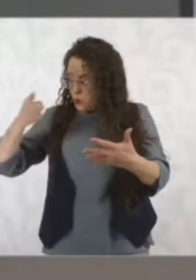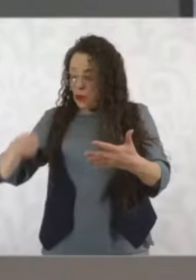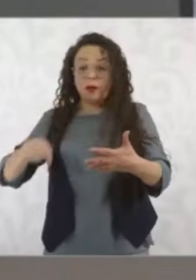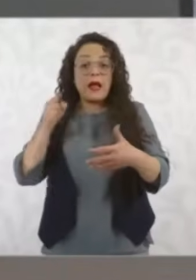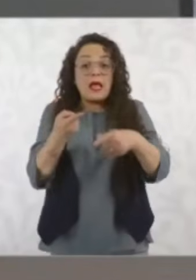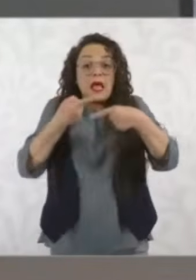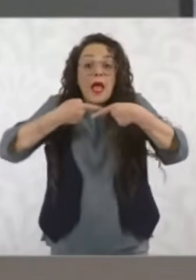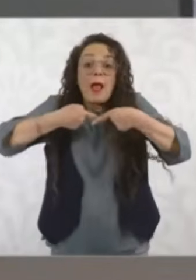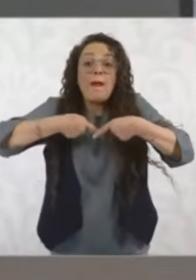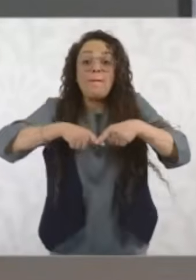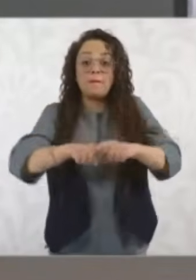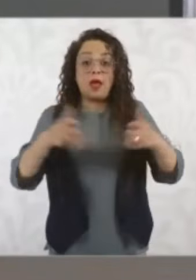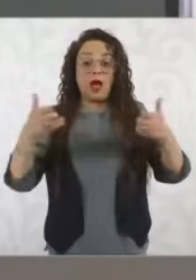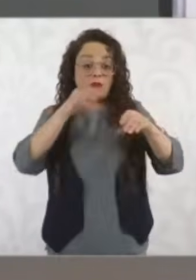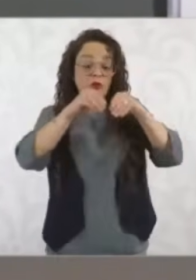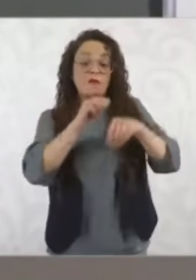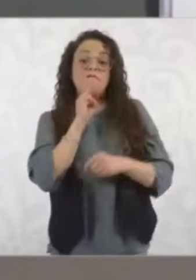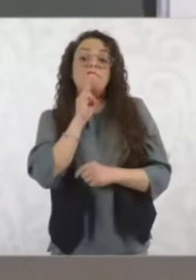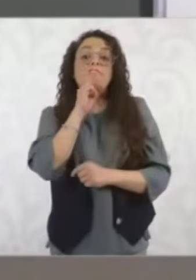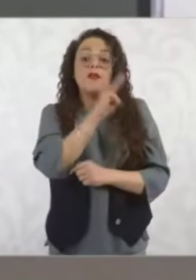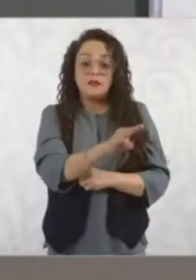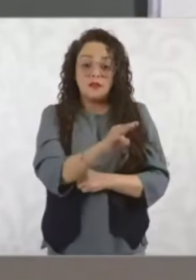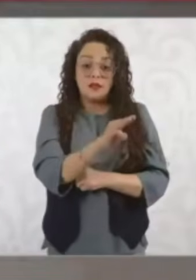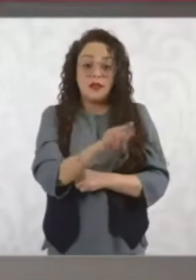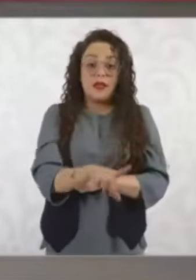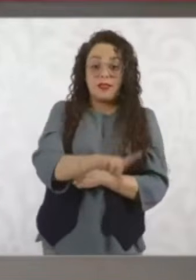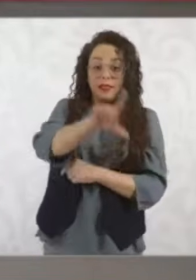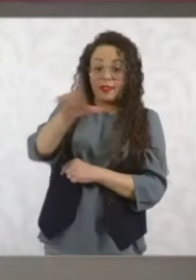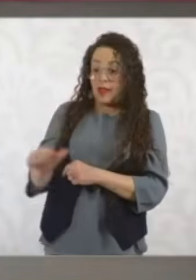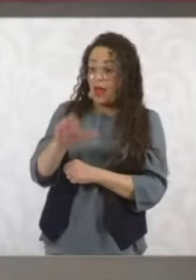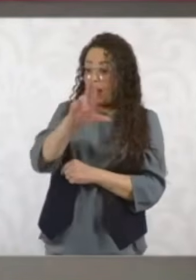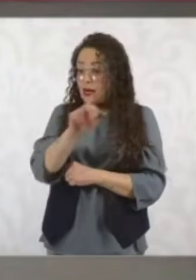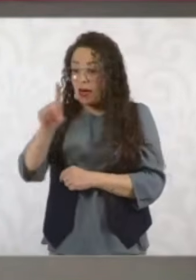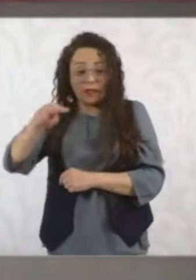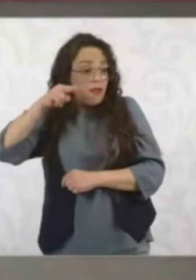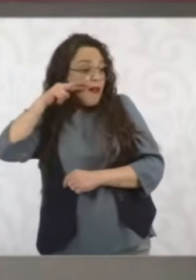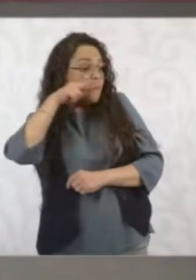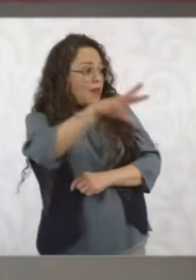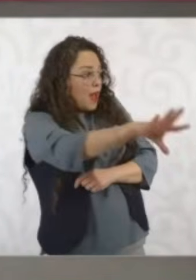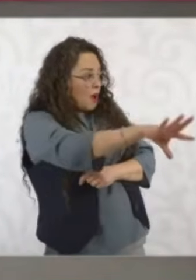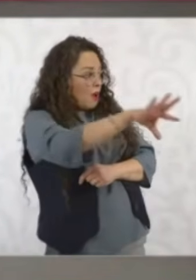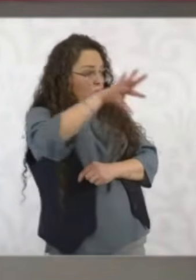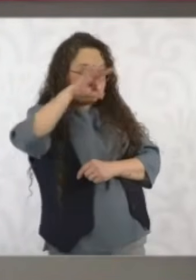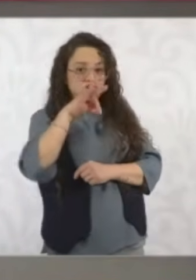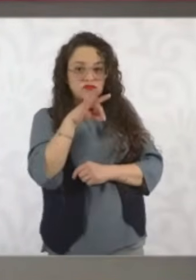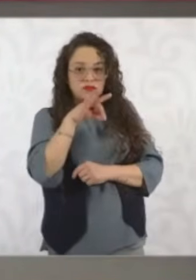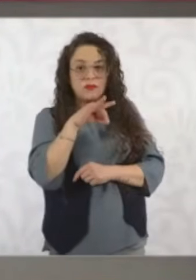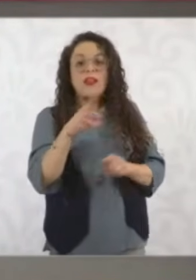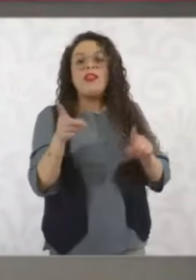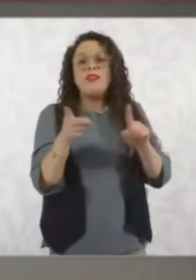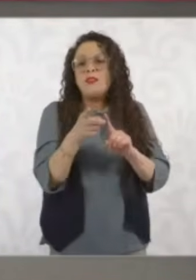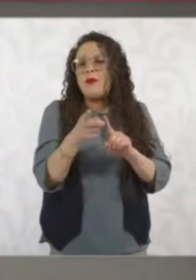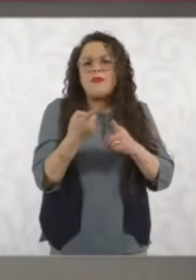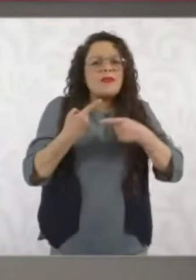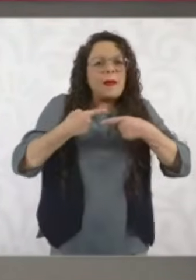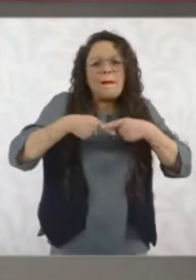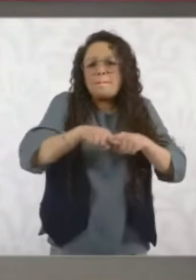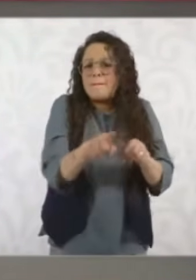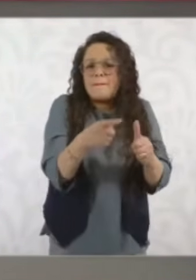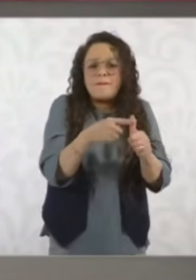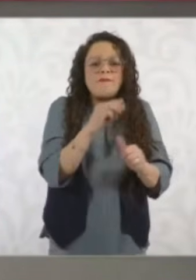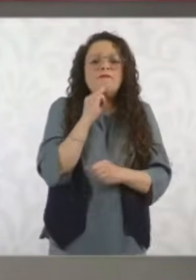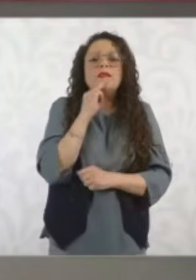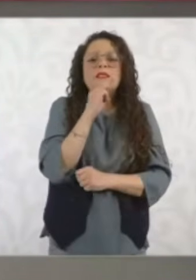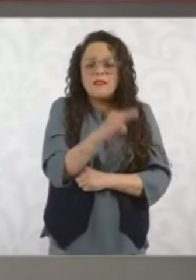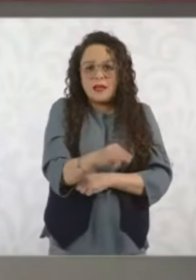mensaje que luego esta red va a retomar. Entonces, ¿de dónde salen los mensajes principalmente que